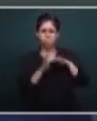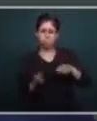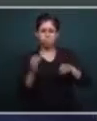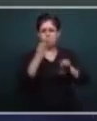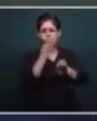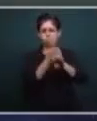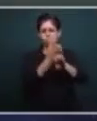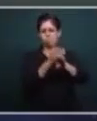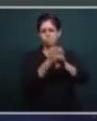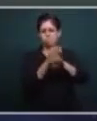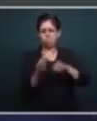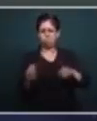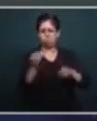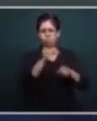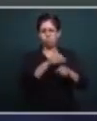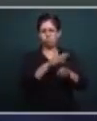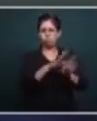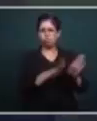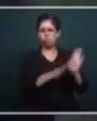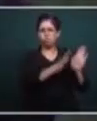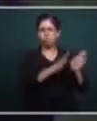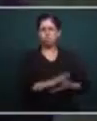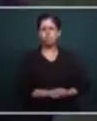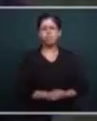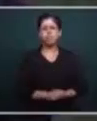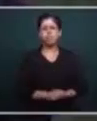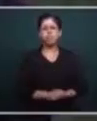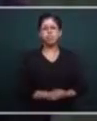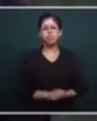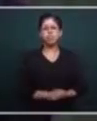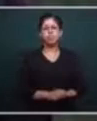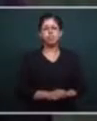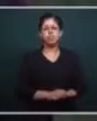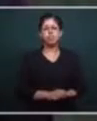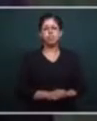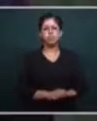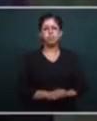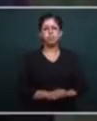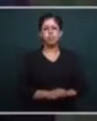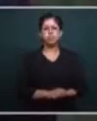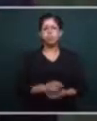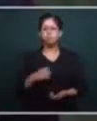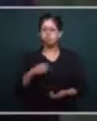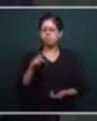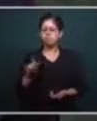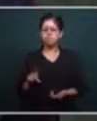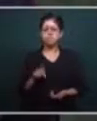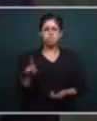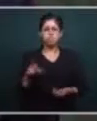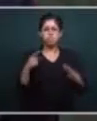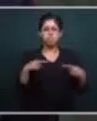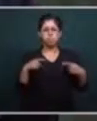Unidos, y como lo es también el pueblo estadounidense.